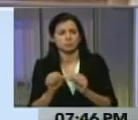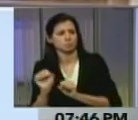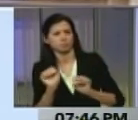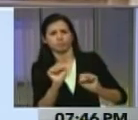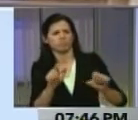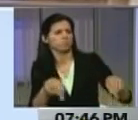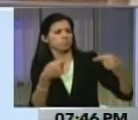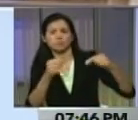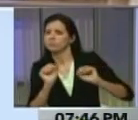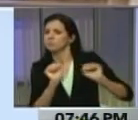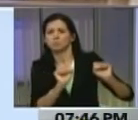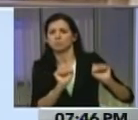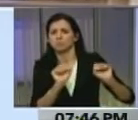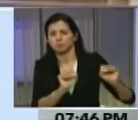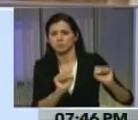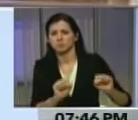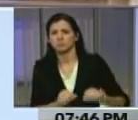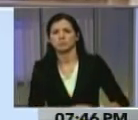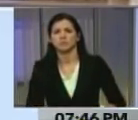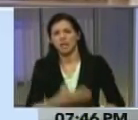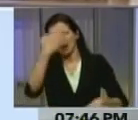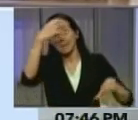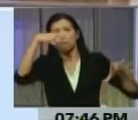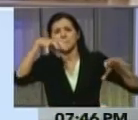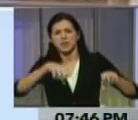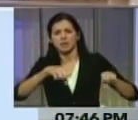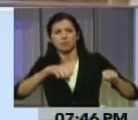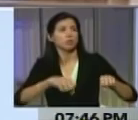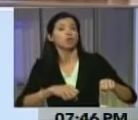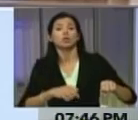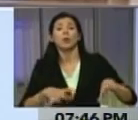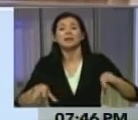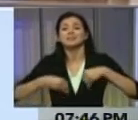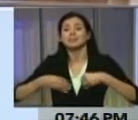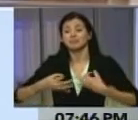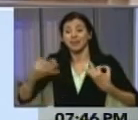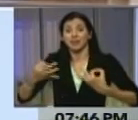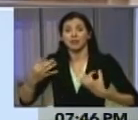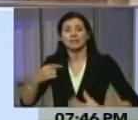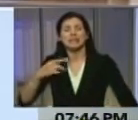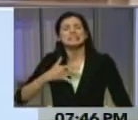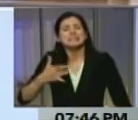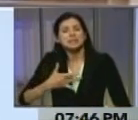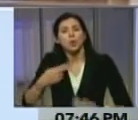al imperialismo, que niega la razón de ser el ser humano, que es el